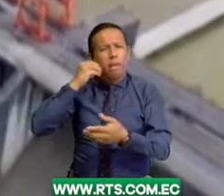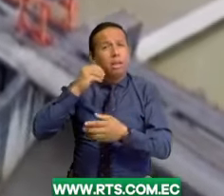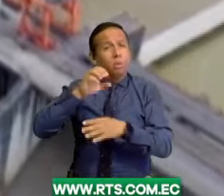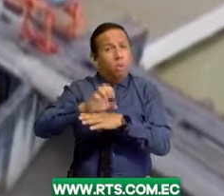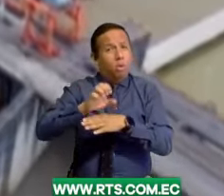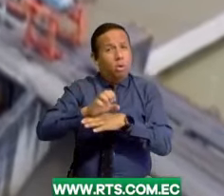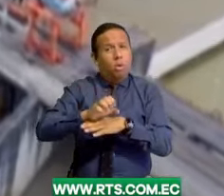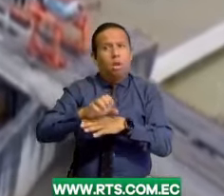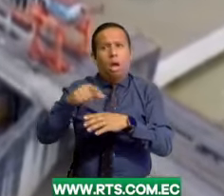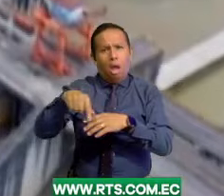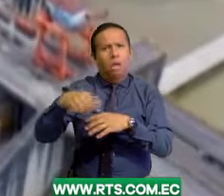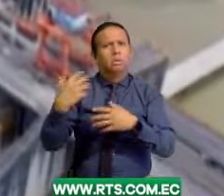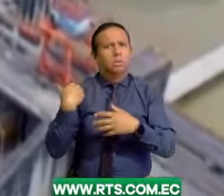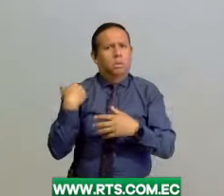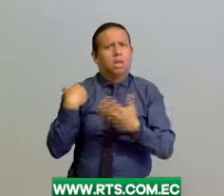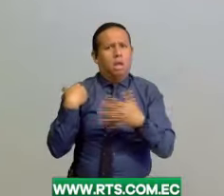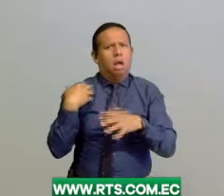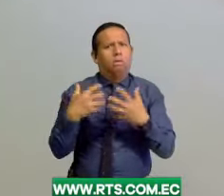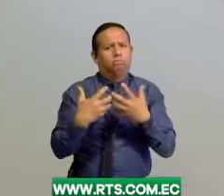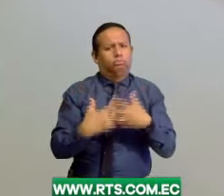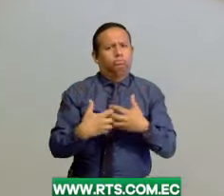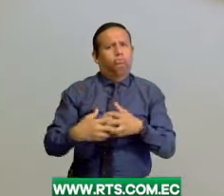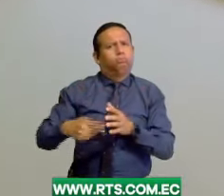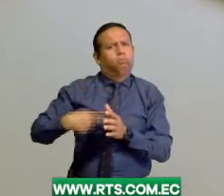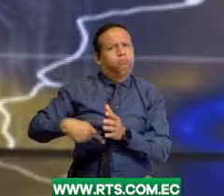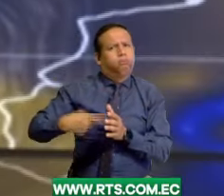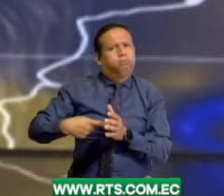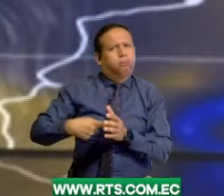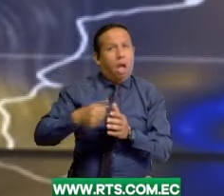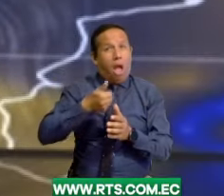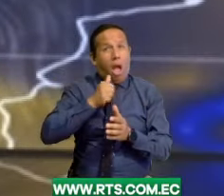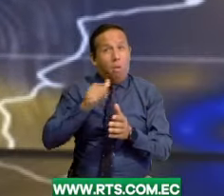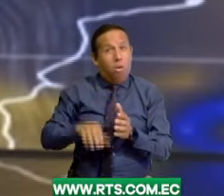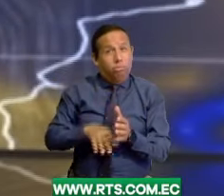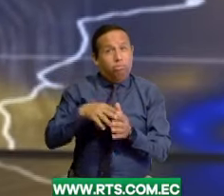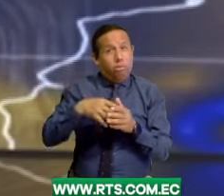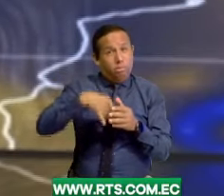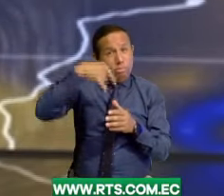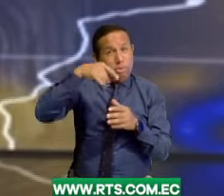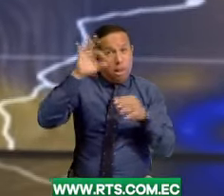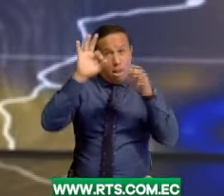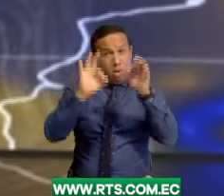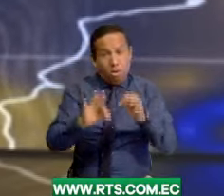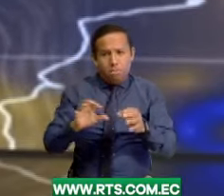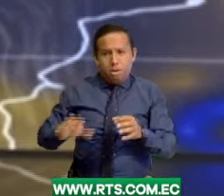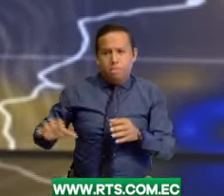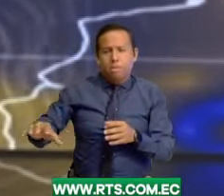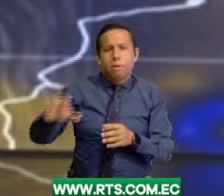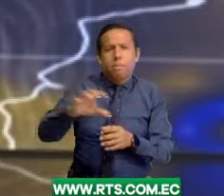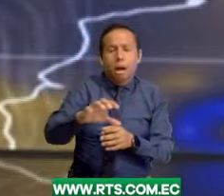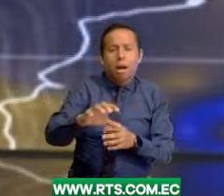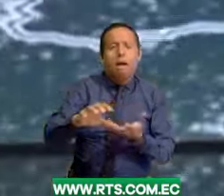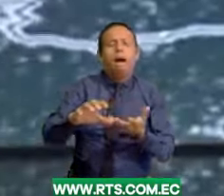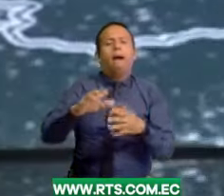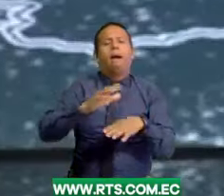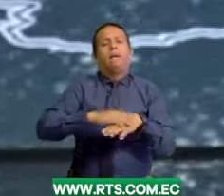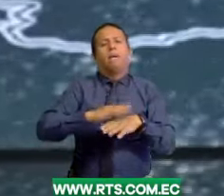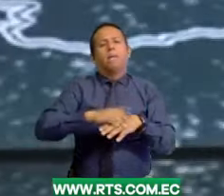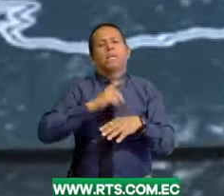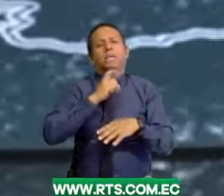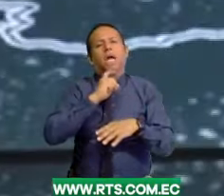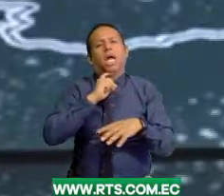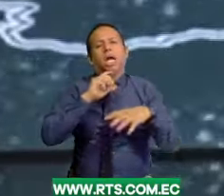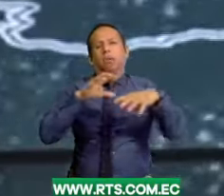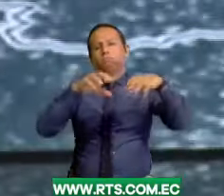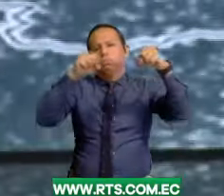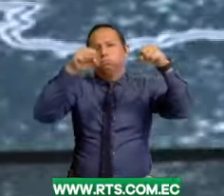principales centrales hidroeléctricas del país respondería a las condiciones climáticas atípicas que han alterado los patrones de precipitación en gran